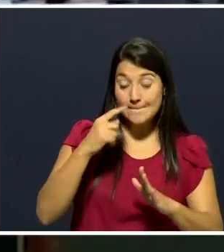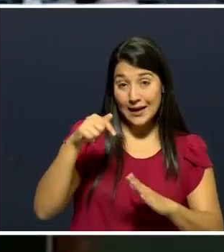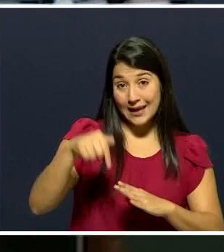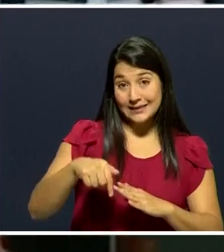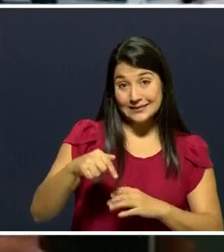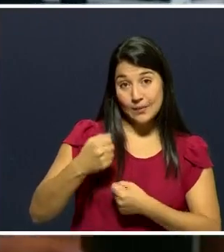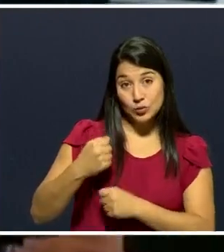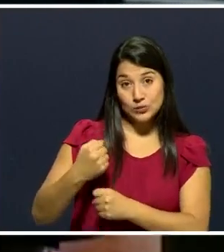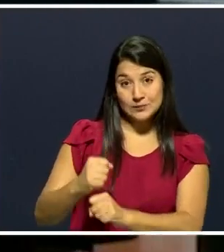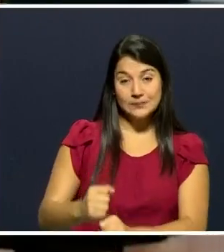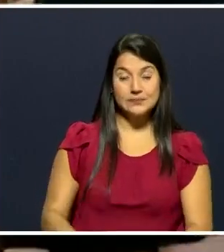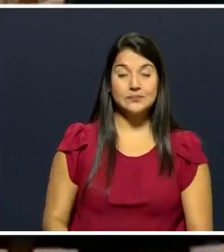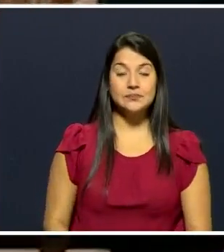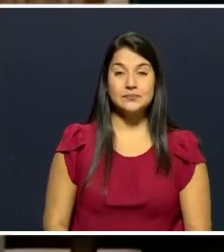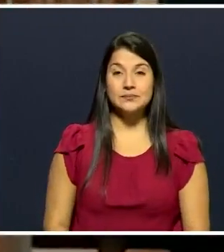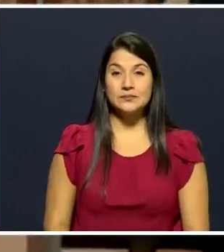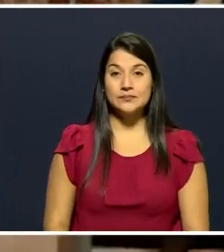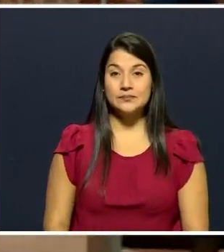gobierno local.